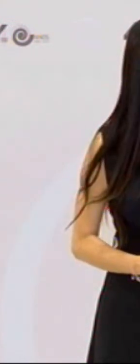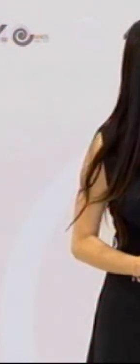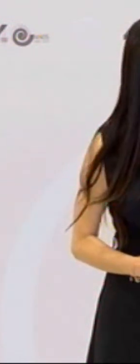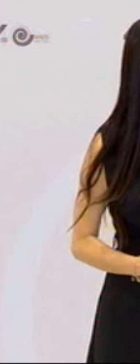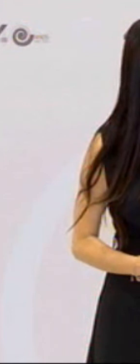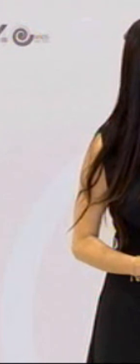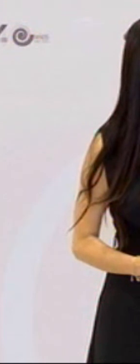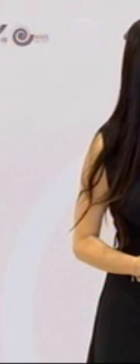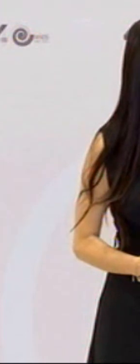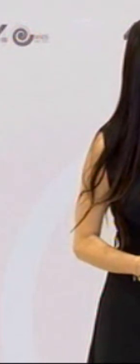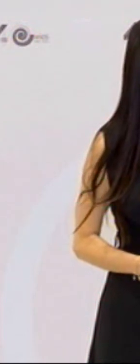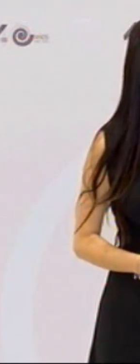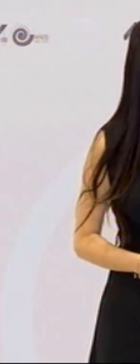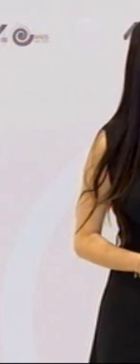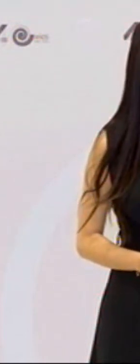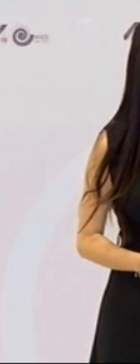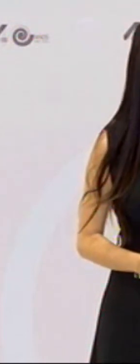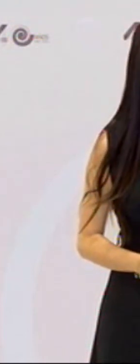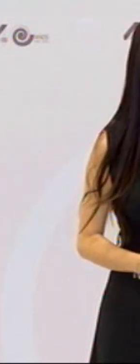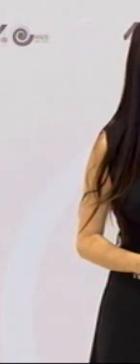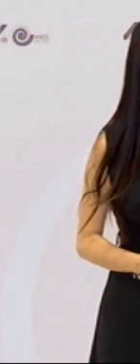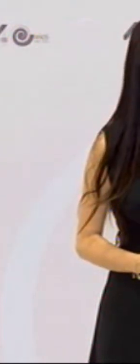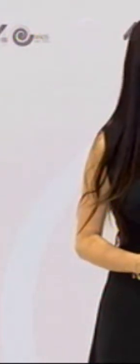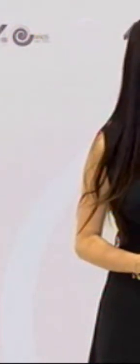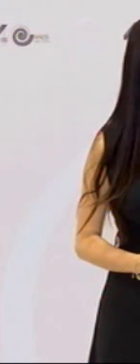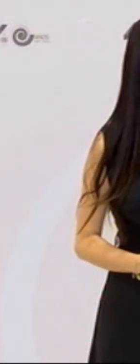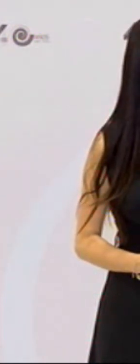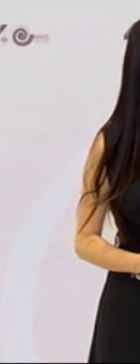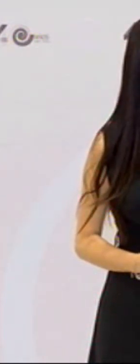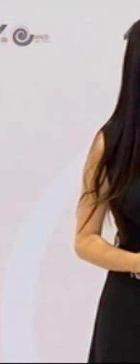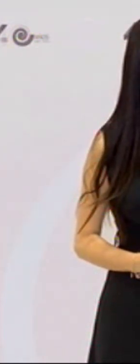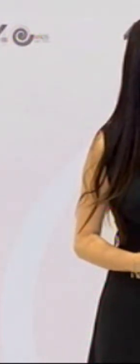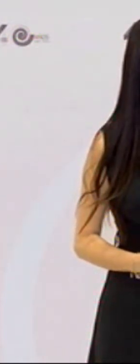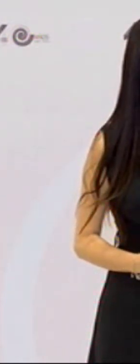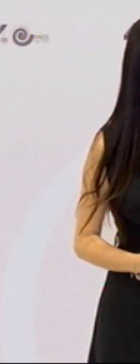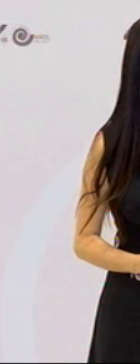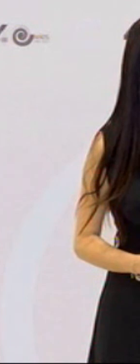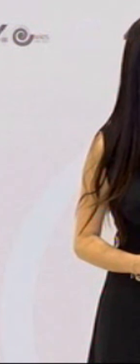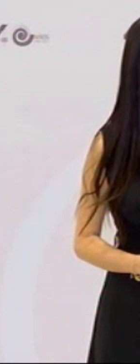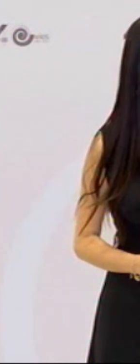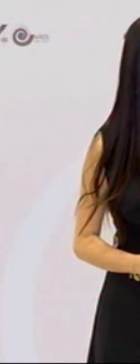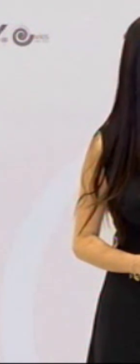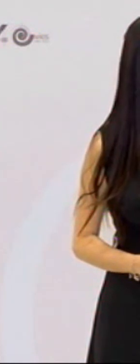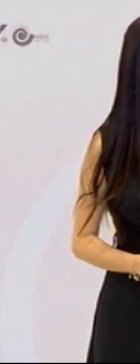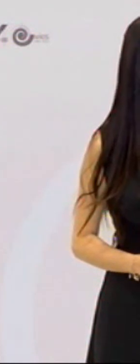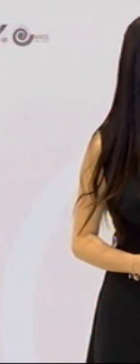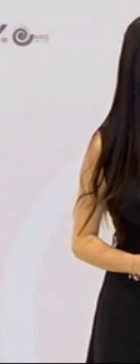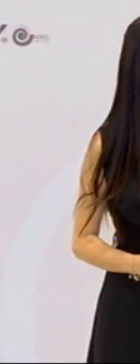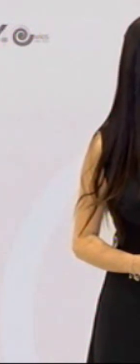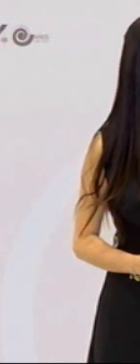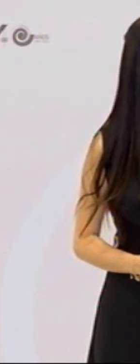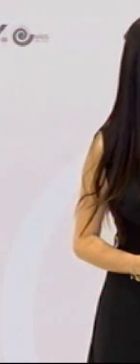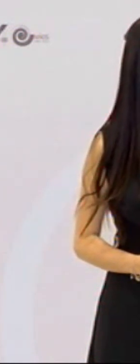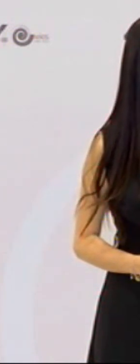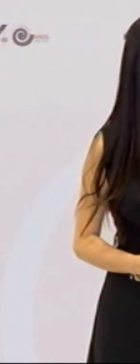incentivando o apareciendo más. Me refiero a todo lo que ya conocen, no solo del combustible, sino de la cesta de la compra, de la